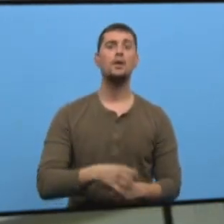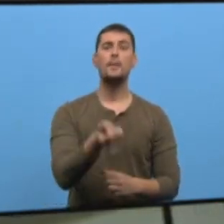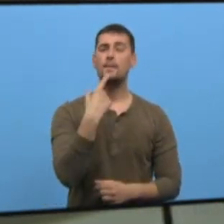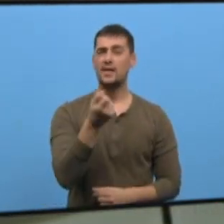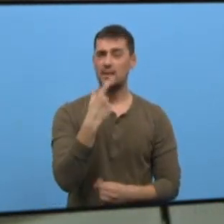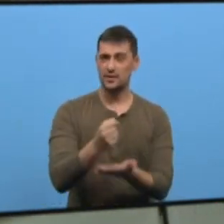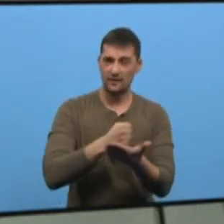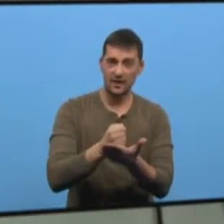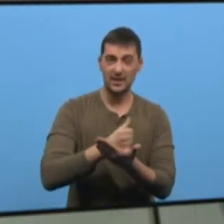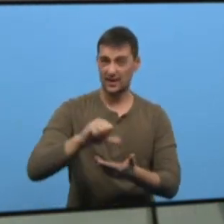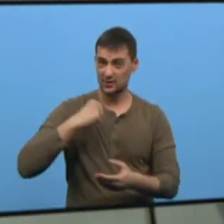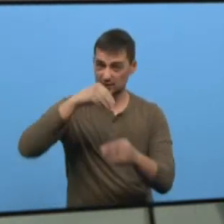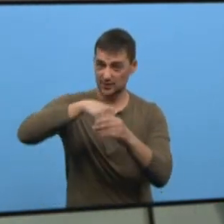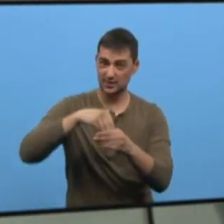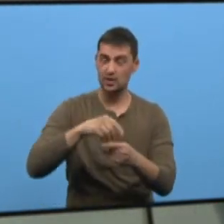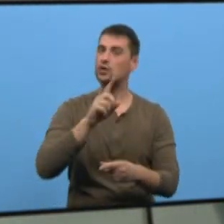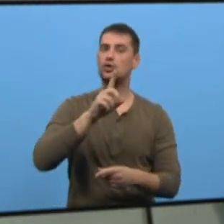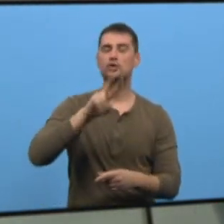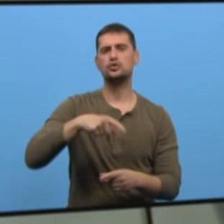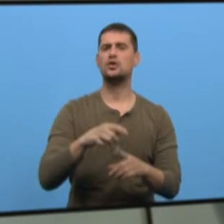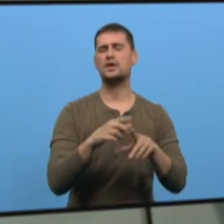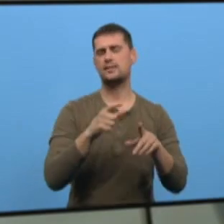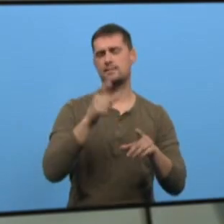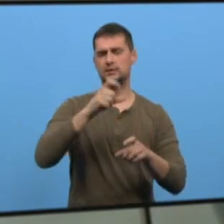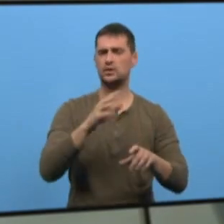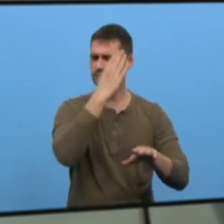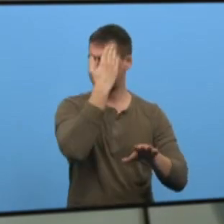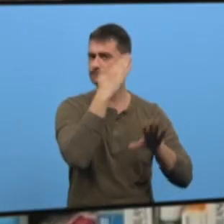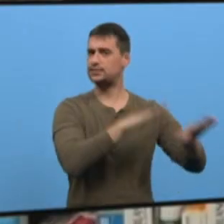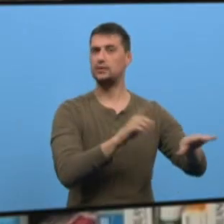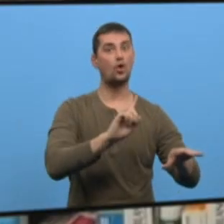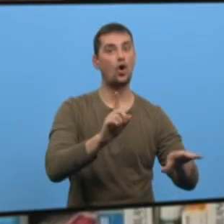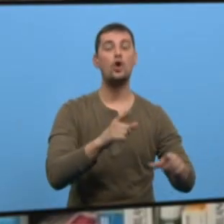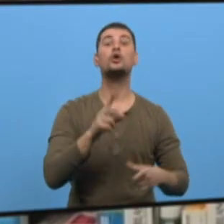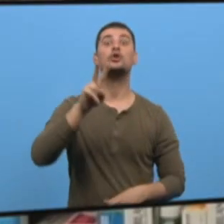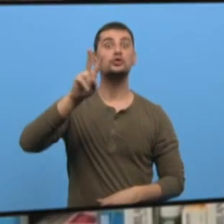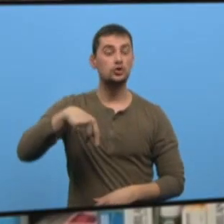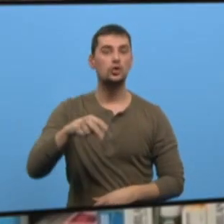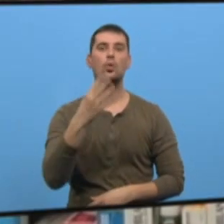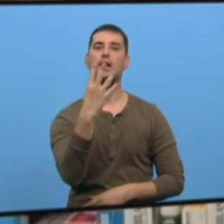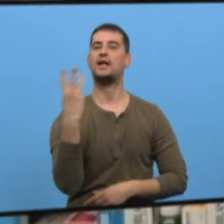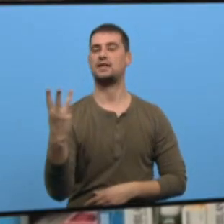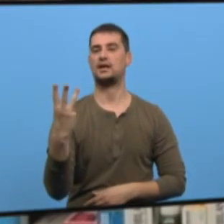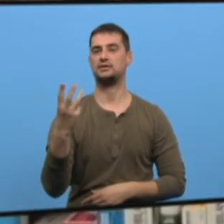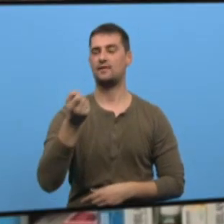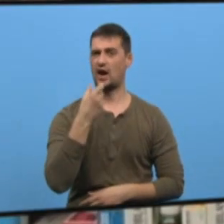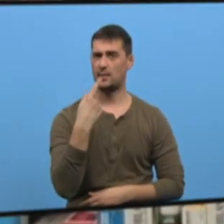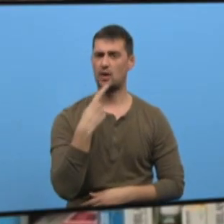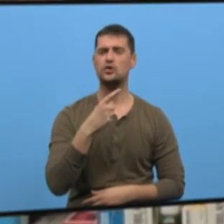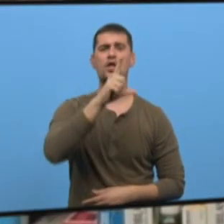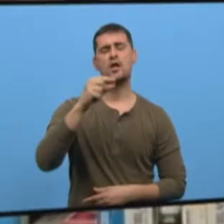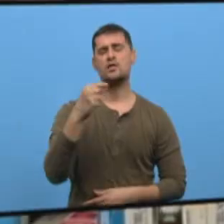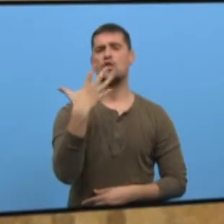farmacias hospitais son pacientes ingresados trase de 43 fármacos en má de 150